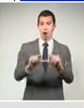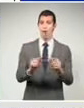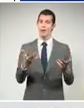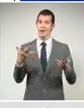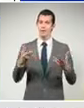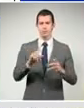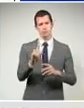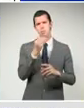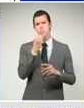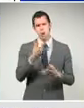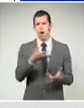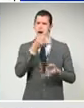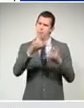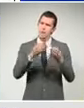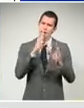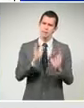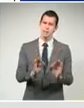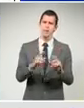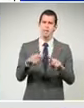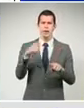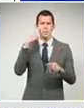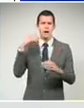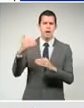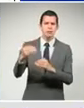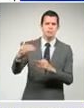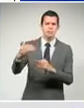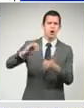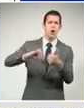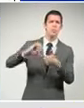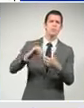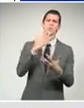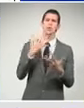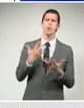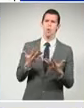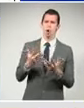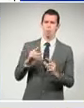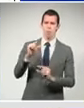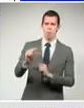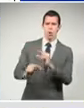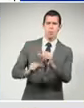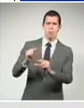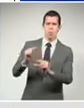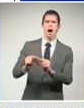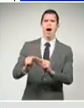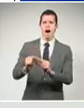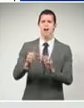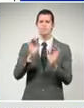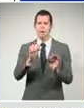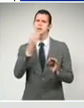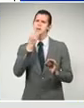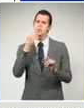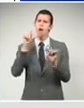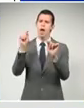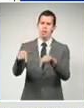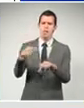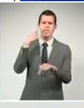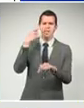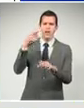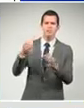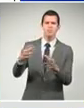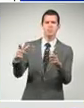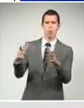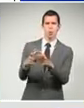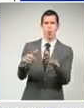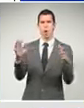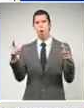reducción. Y como ya hemos dicho, y además está entre los 12 que más aportan, el municipio Bayamo, con la tasa